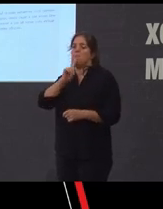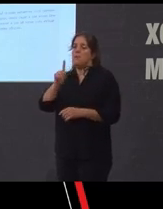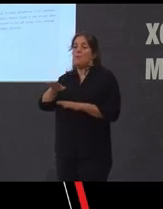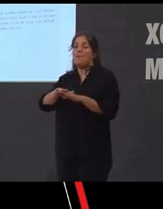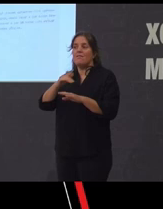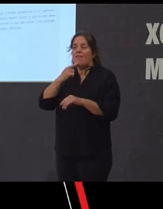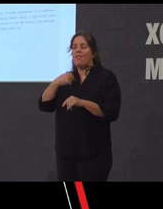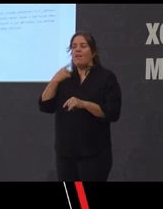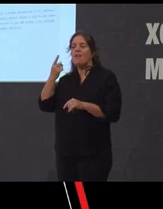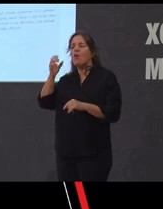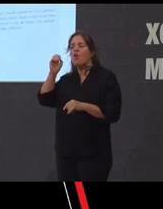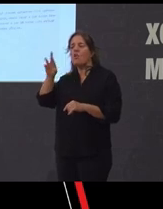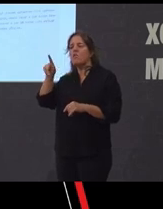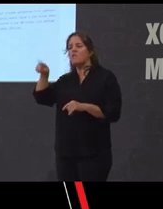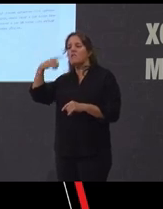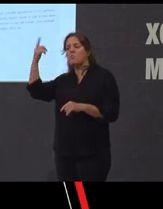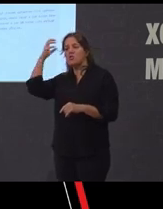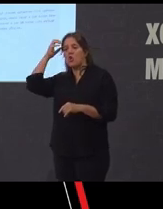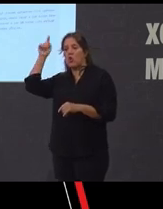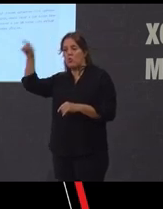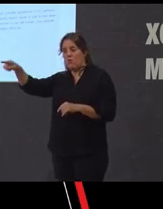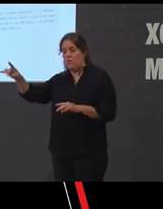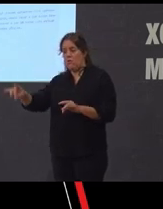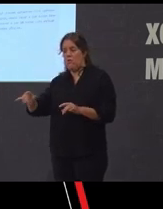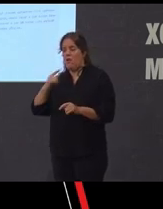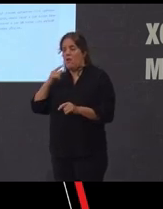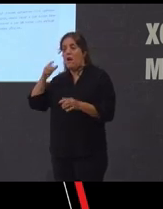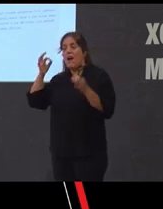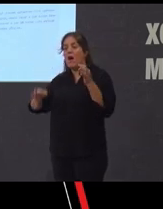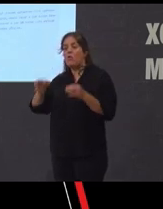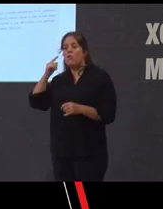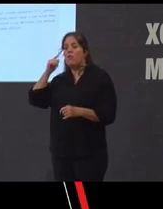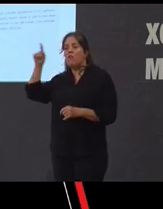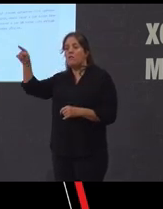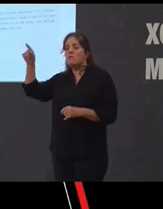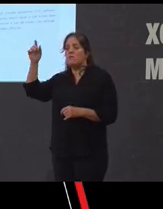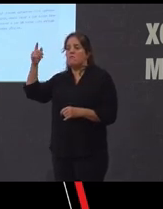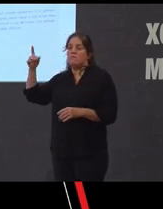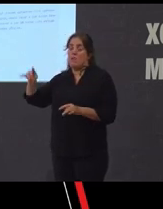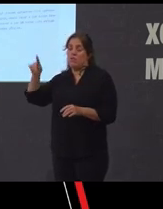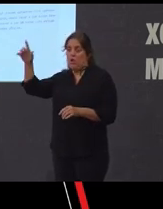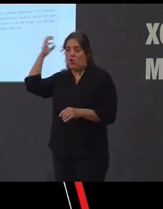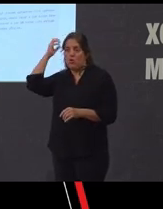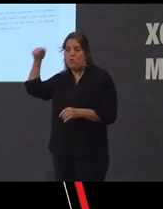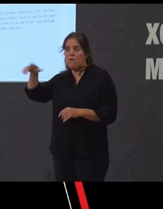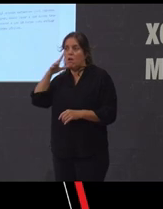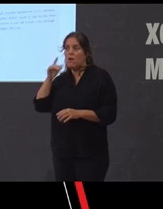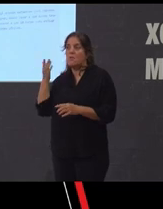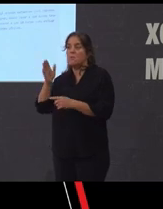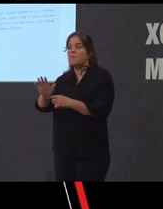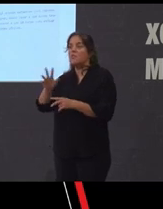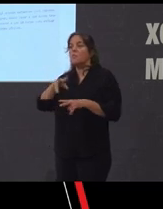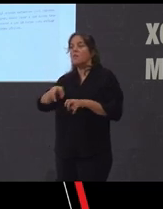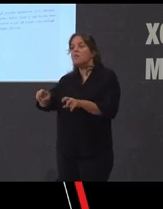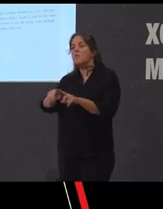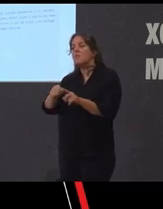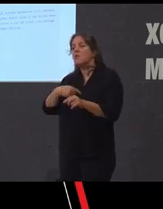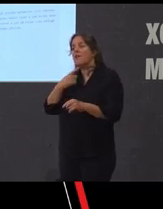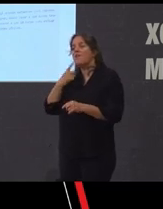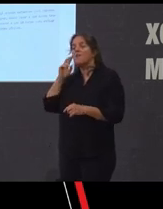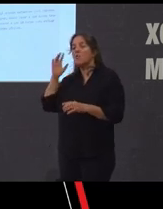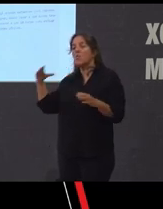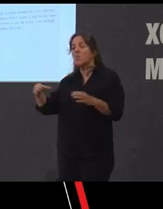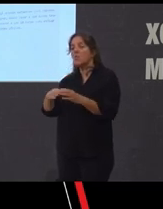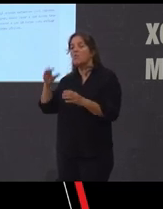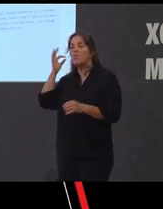logo foi dirimido pola Audiencia Territorial da Coruña. É precisamente deste pleito do que vos mostro a imaxe ao inicio da presentación, no que aparecen esas